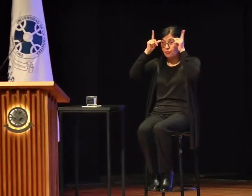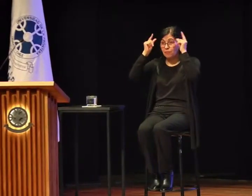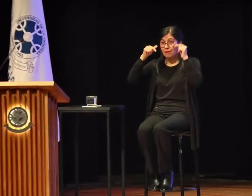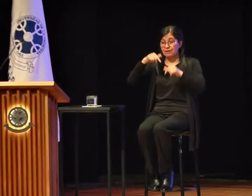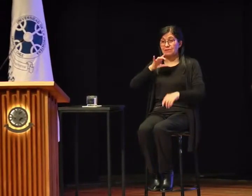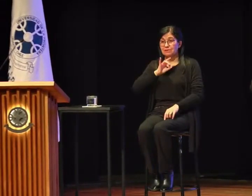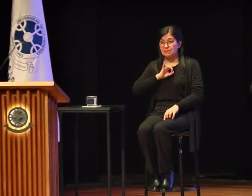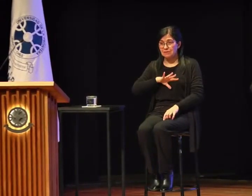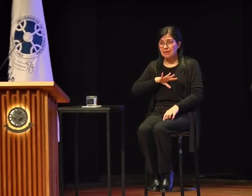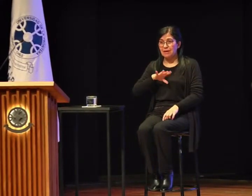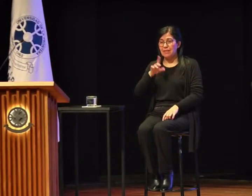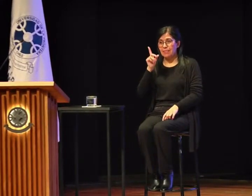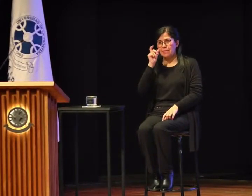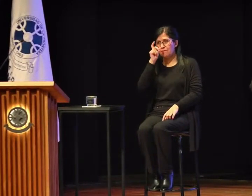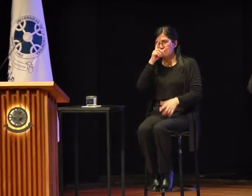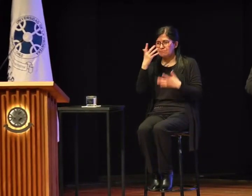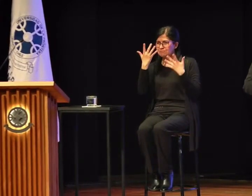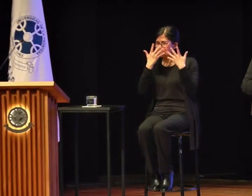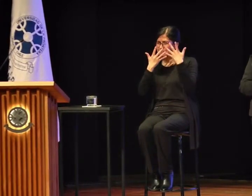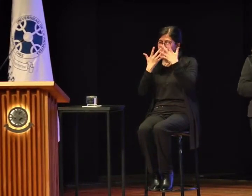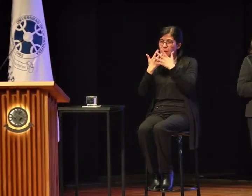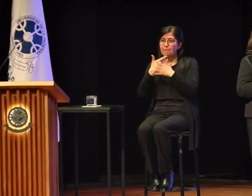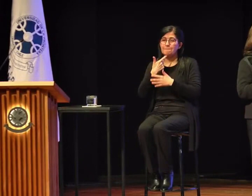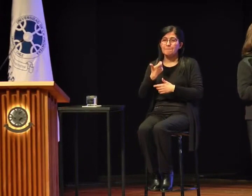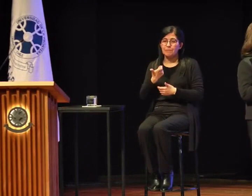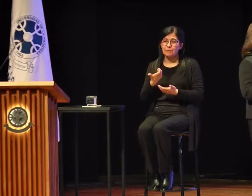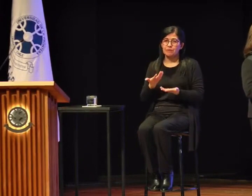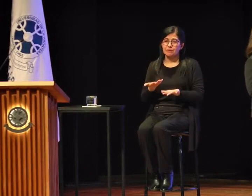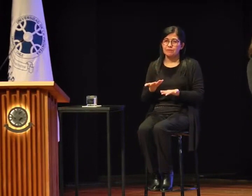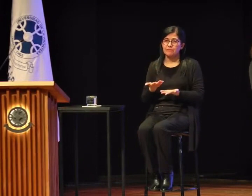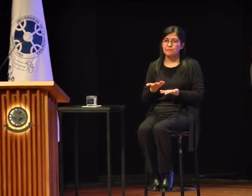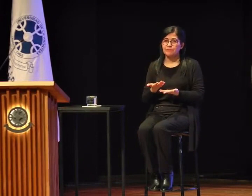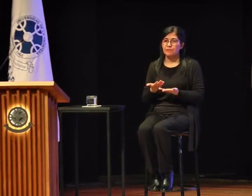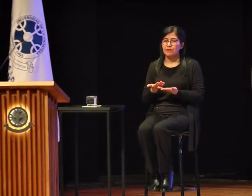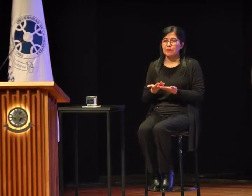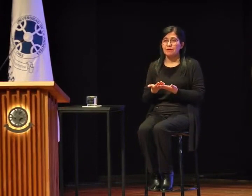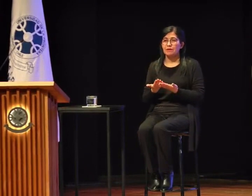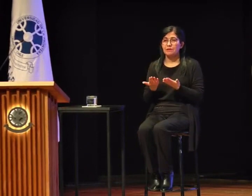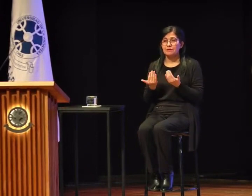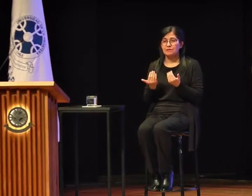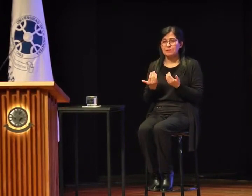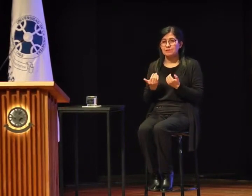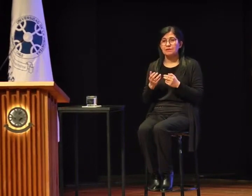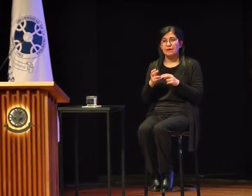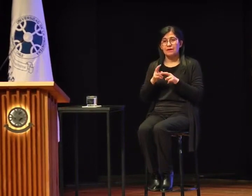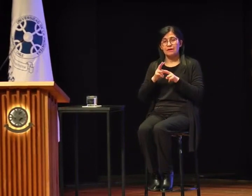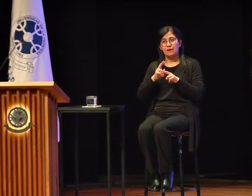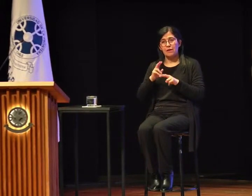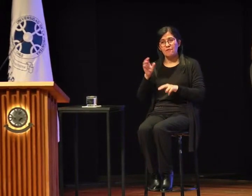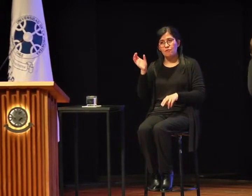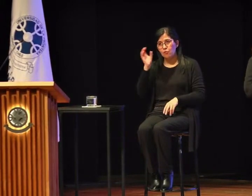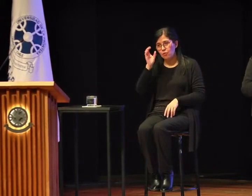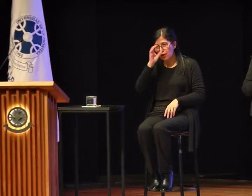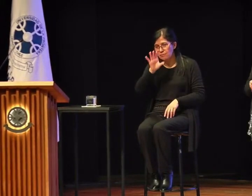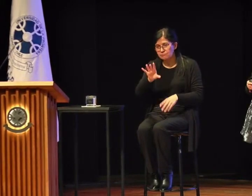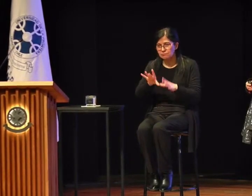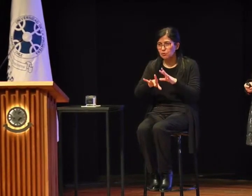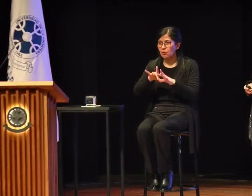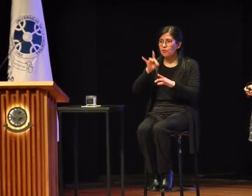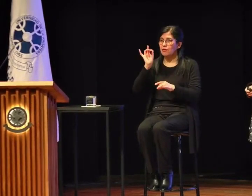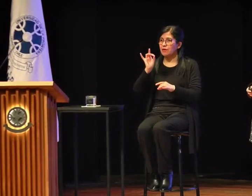es extremadamente complejo. ¿Por qué? Porque tenemos que poder encontrar